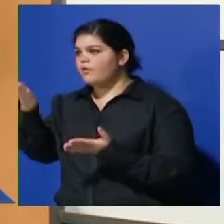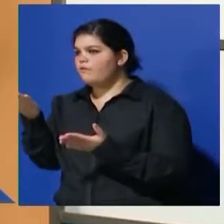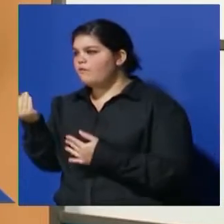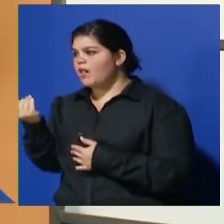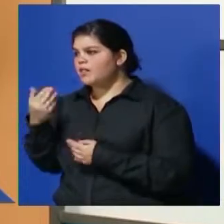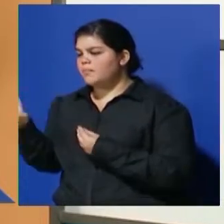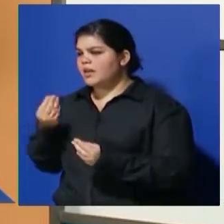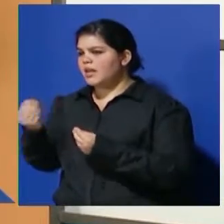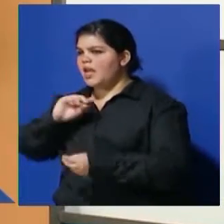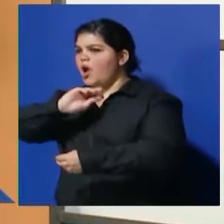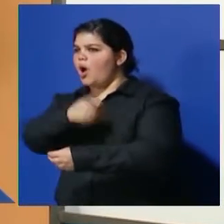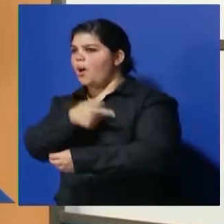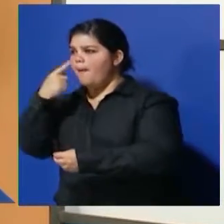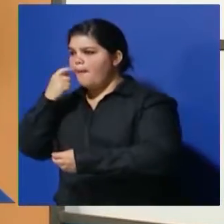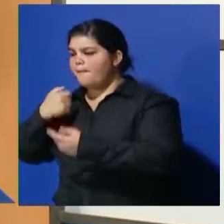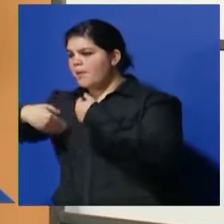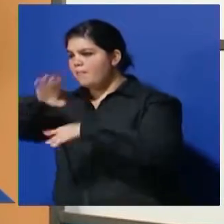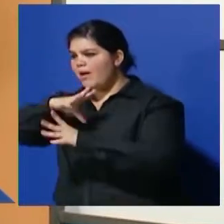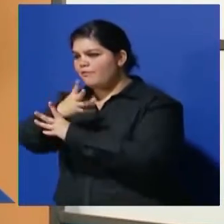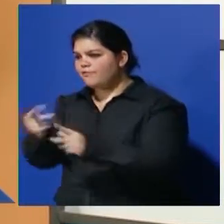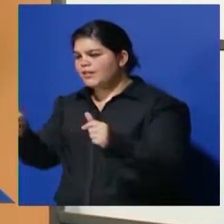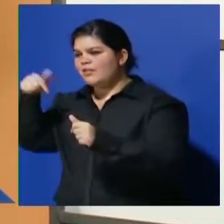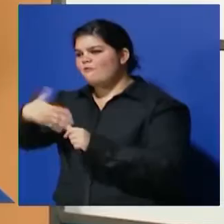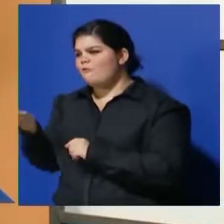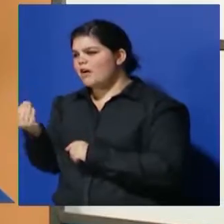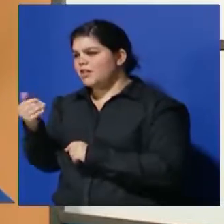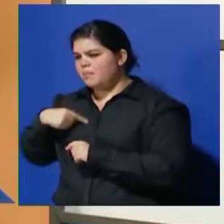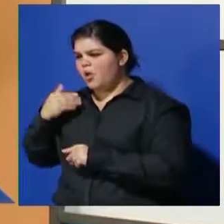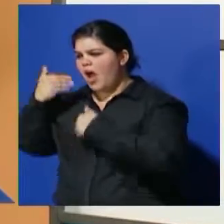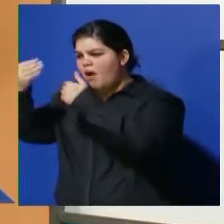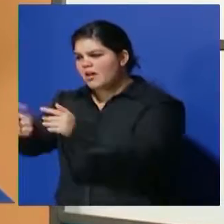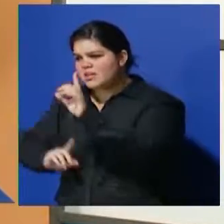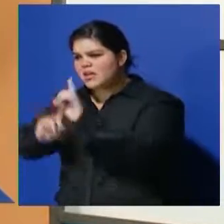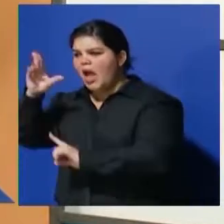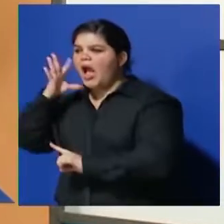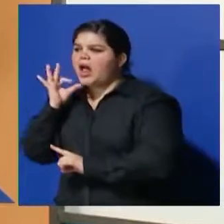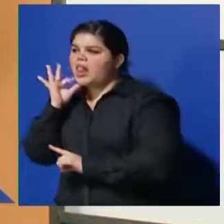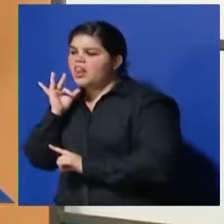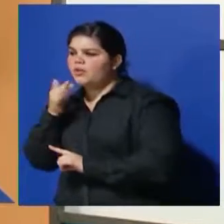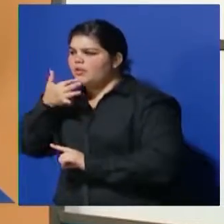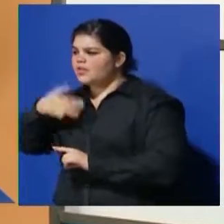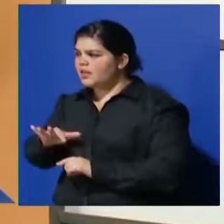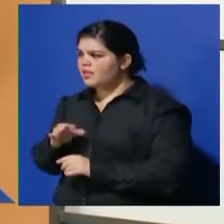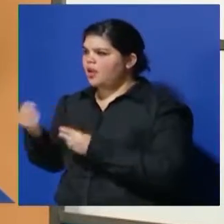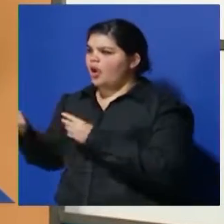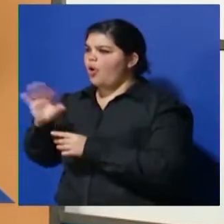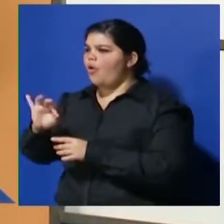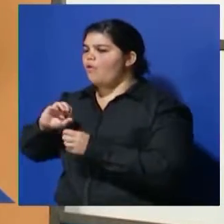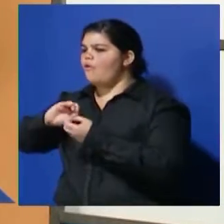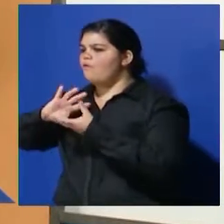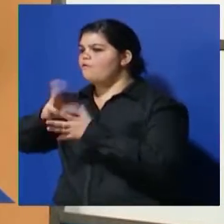poder erradicar la situación del machismo, pero ¿vos crees que se ha avanzado, que hemos crecido en algo en el último tiempo en la toma de conciencia, en la forma en la que